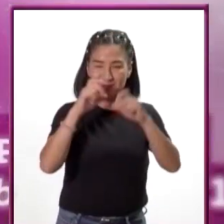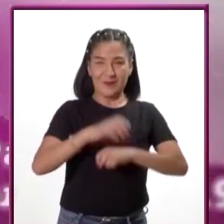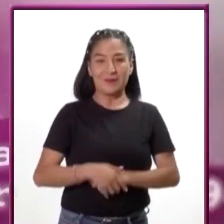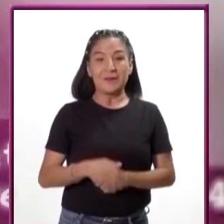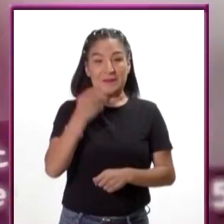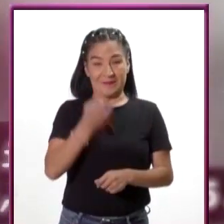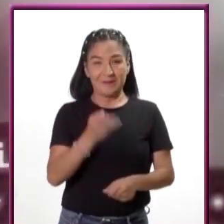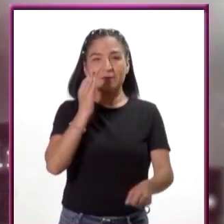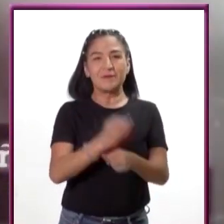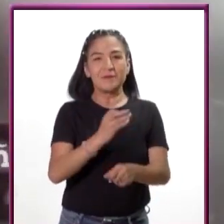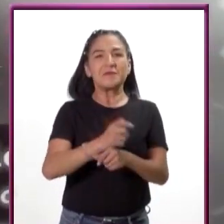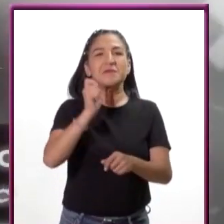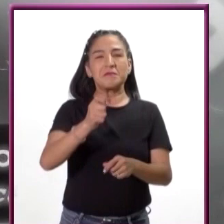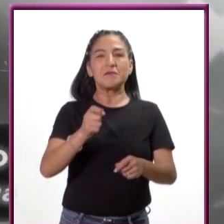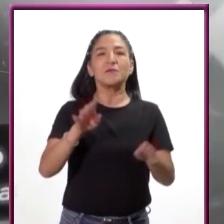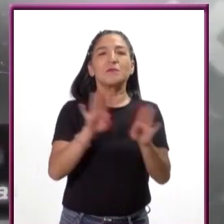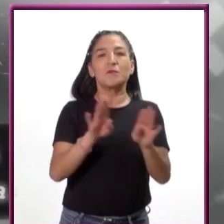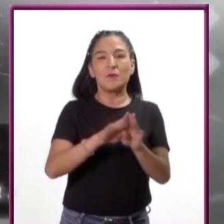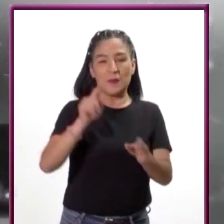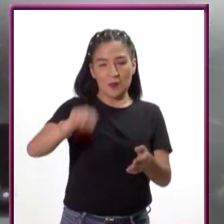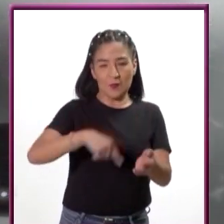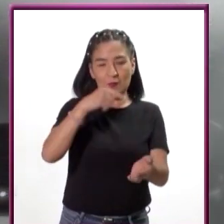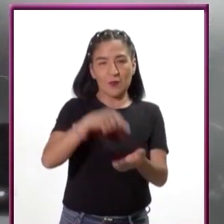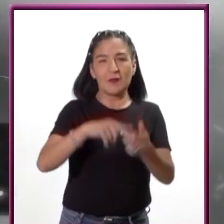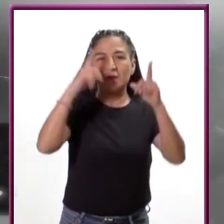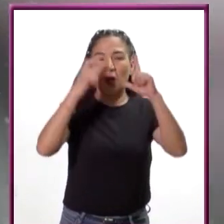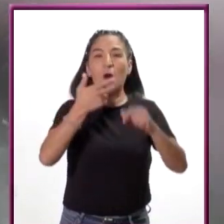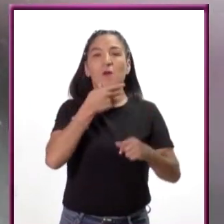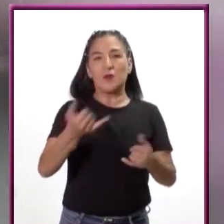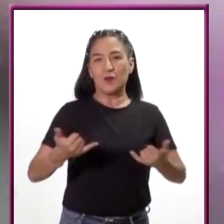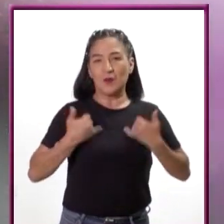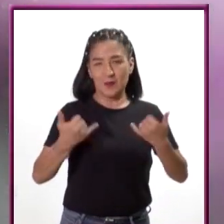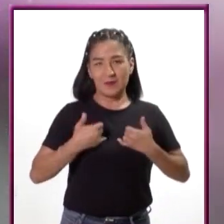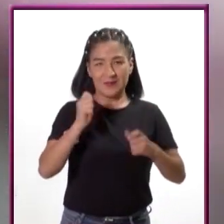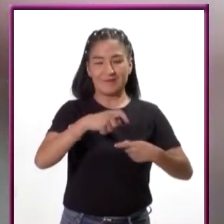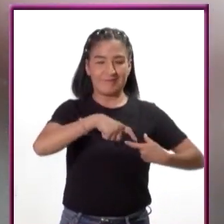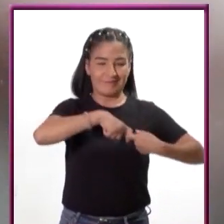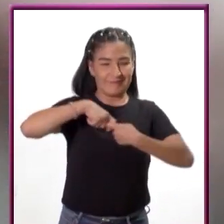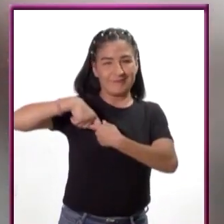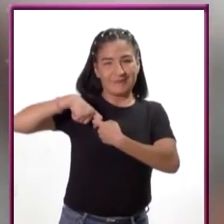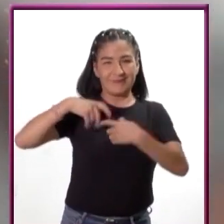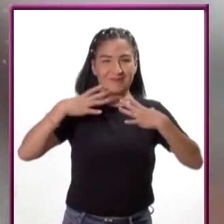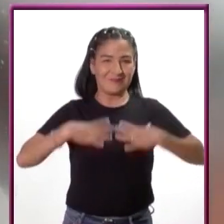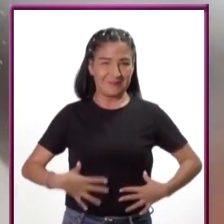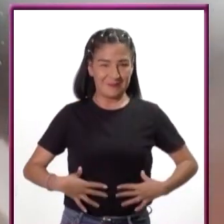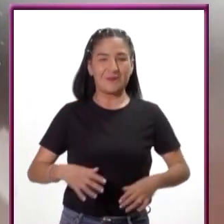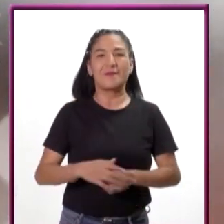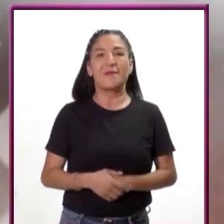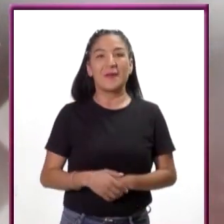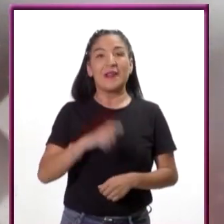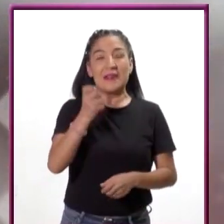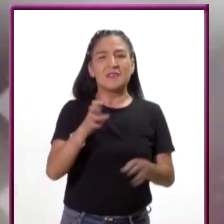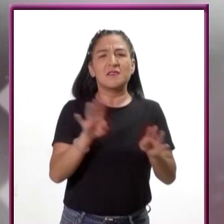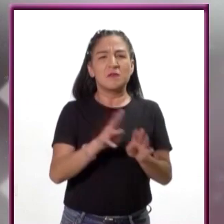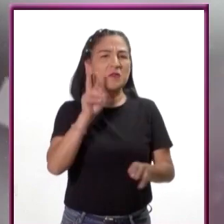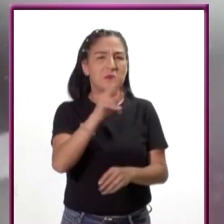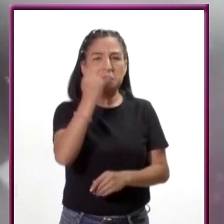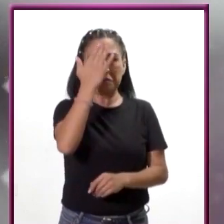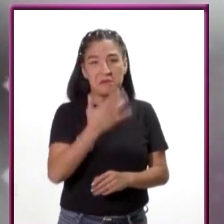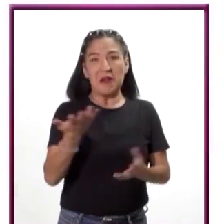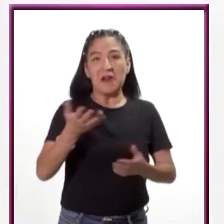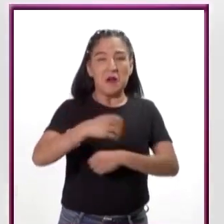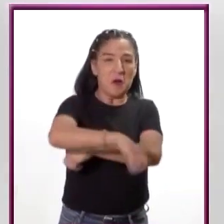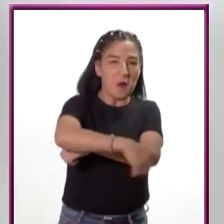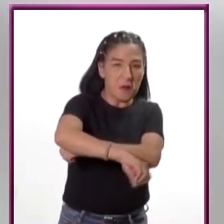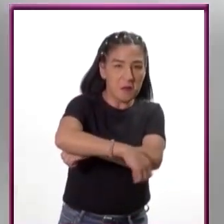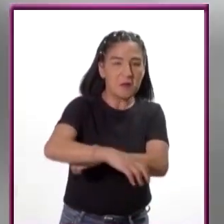Este es un retrato de estudio realizado a un joven vestido con overol. Al ver la imagen, uno se pregunta si es un